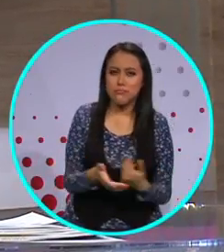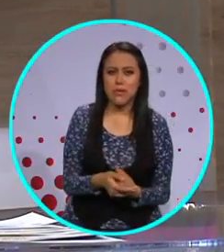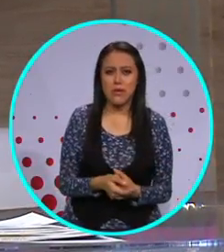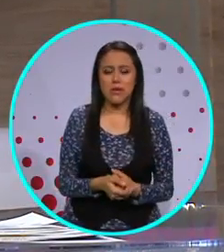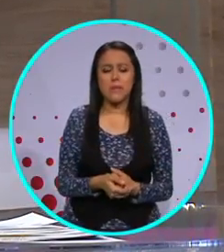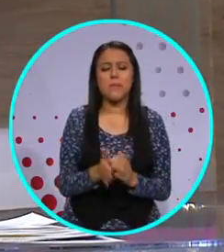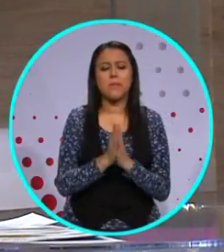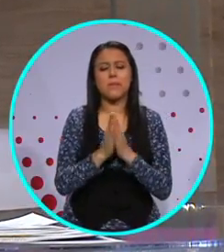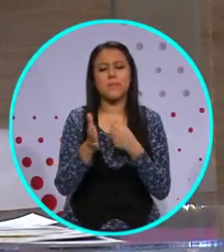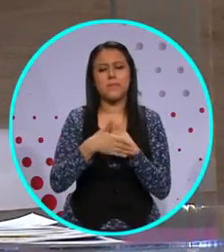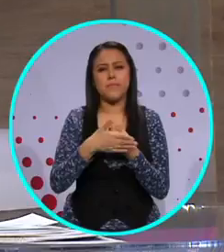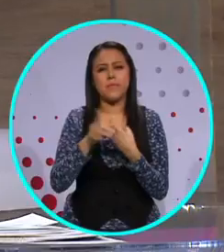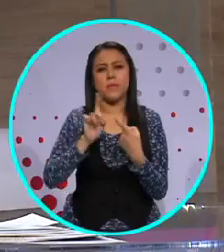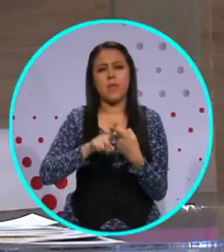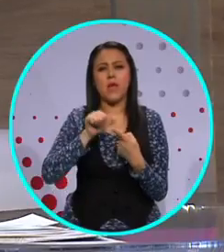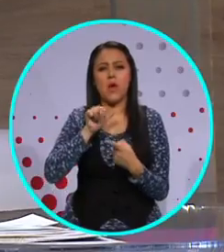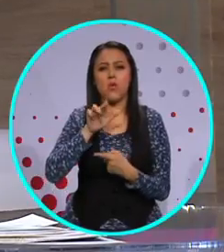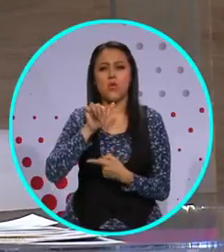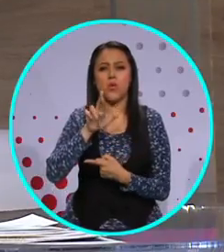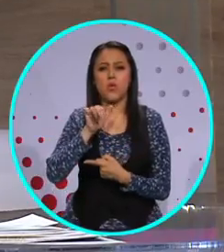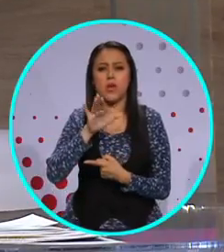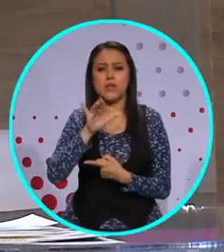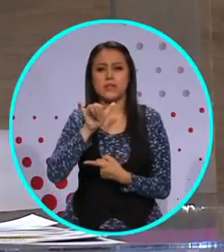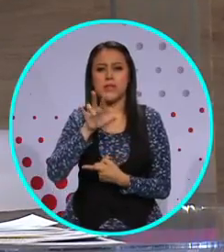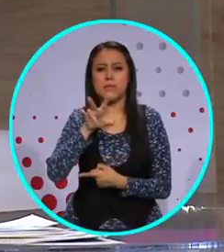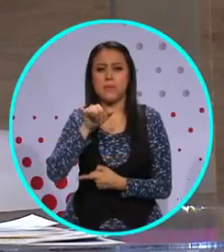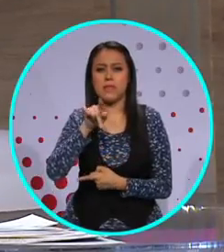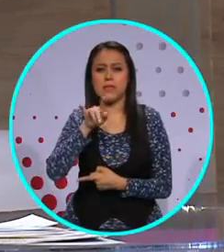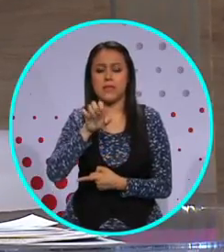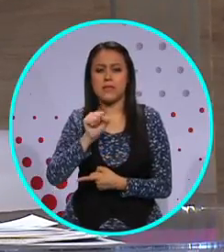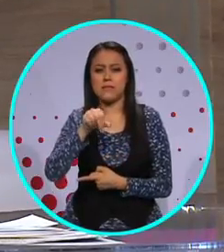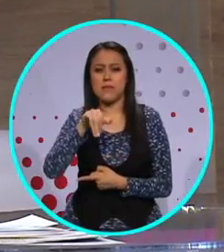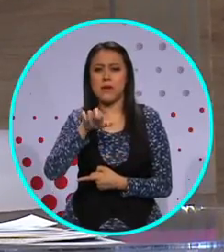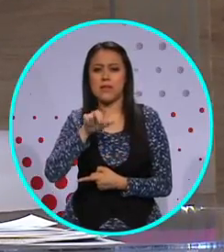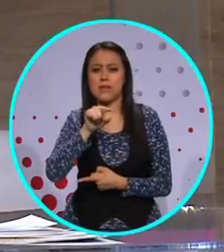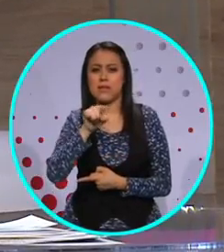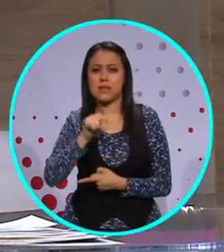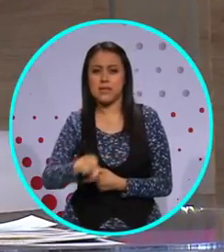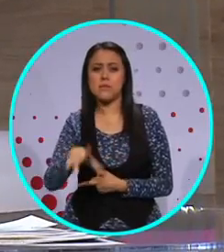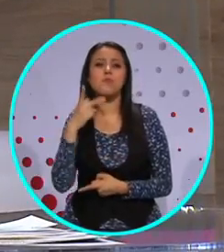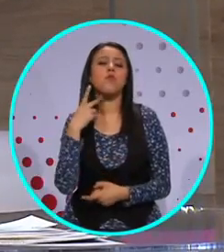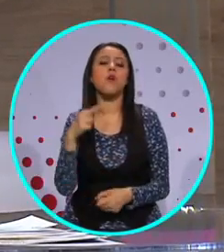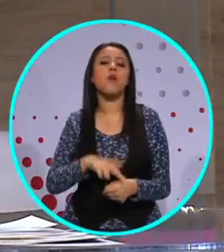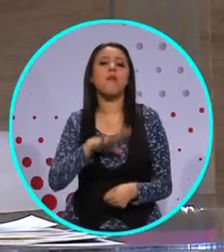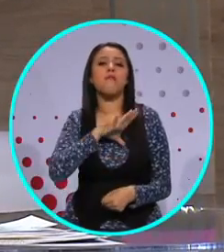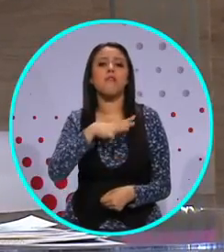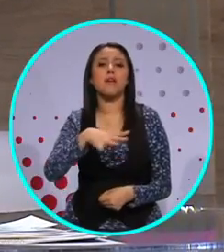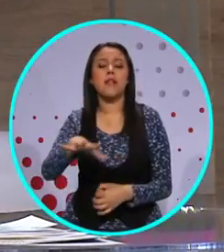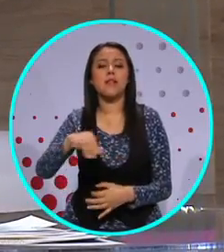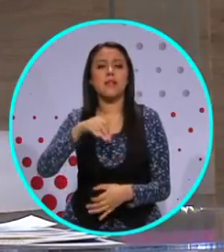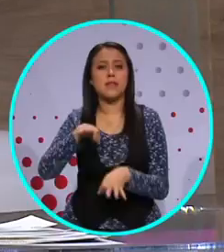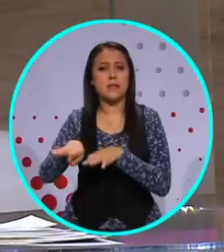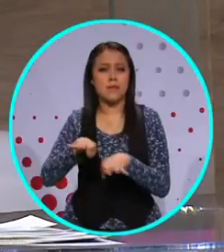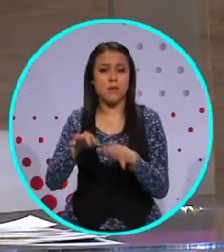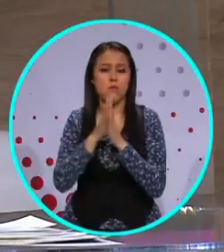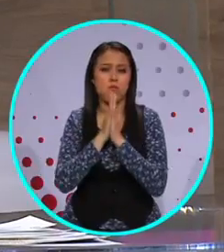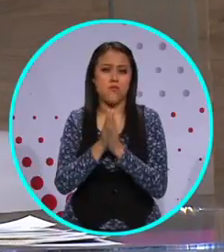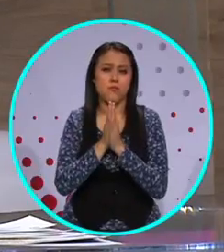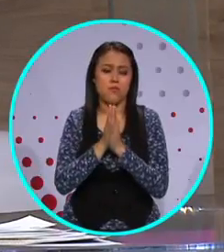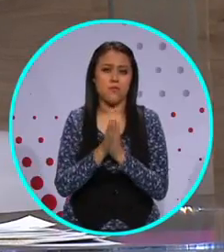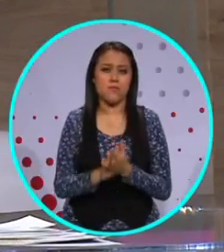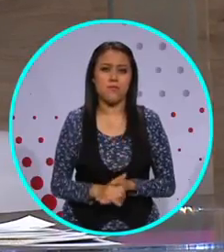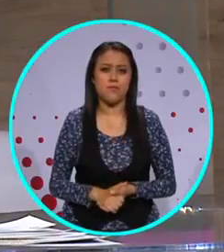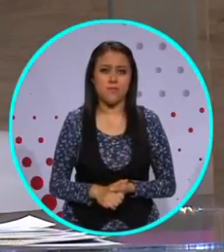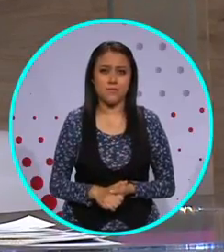cervantes martínez procurador de la defensa del trabajo estamos de tu apoyo y de tu orientación parece que la primera instancia ya se ha perdido